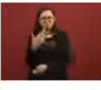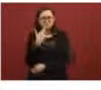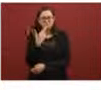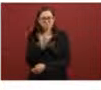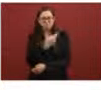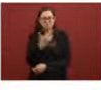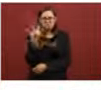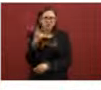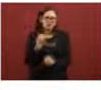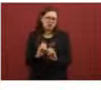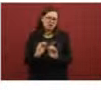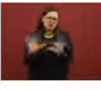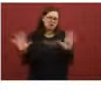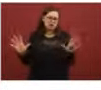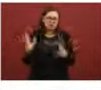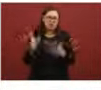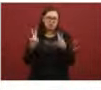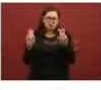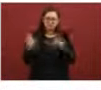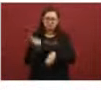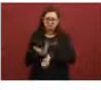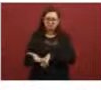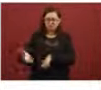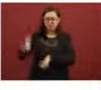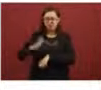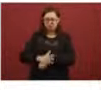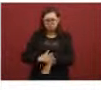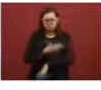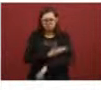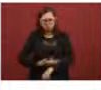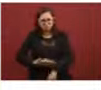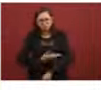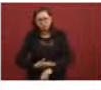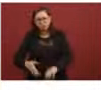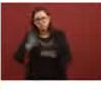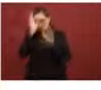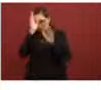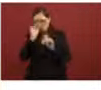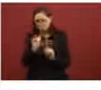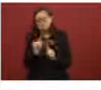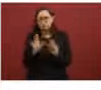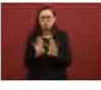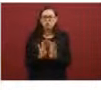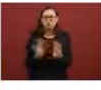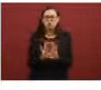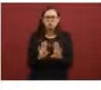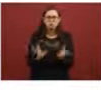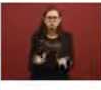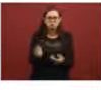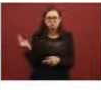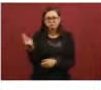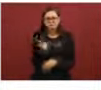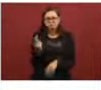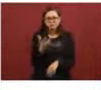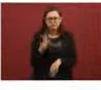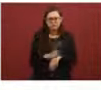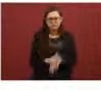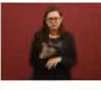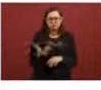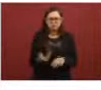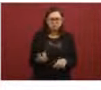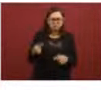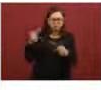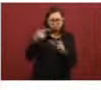de la administración y finanzas, se hicieron los acuerdos ya mencionados, se identificaron las necesidades, se agregaron